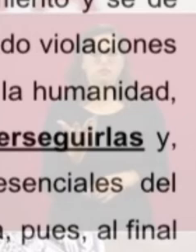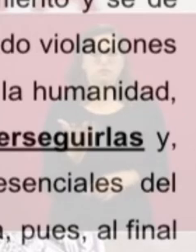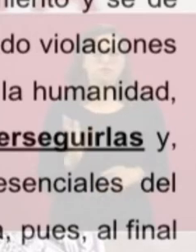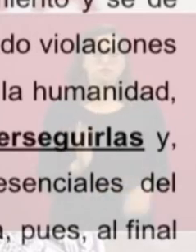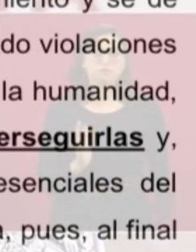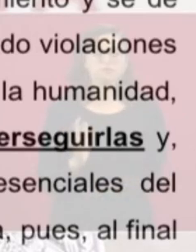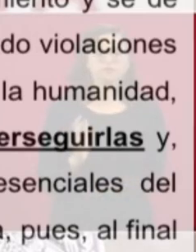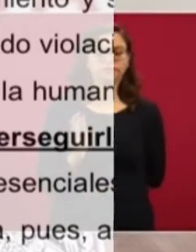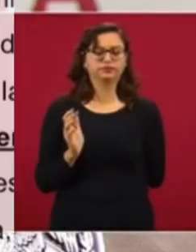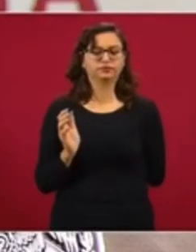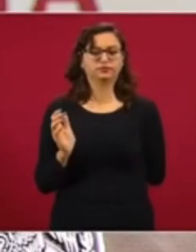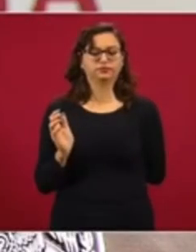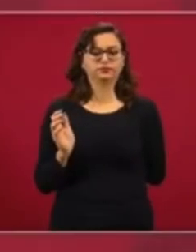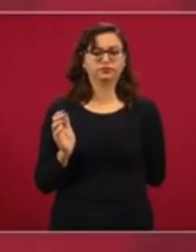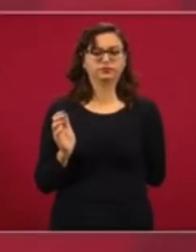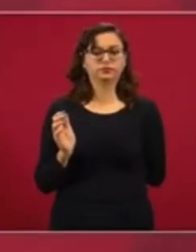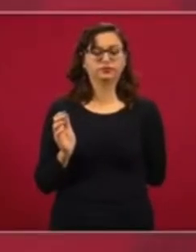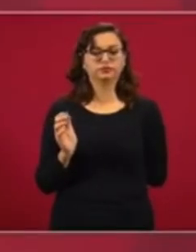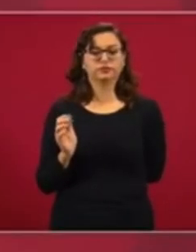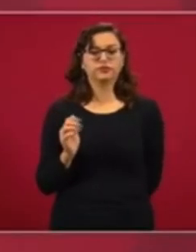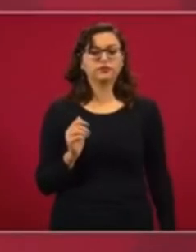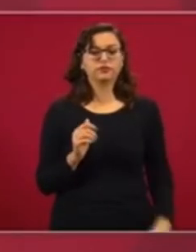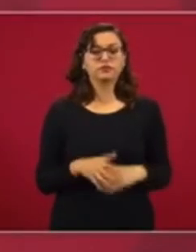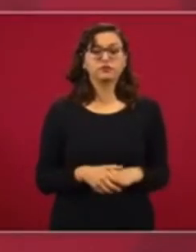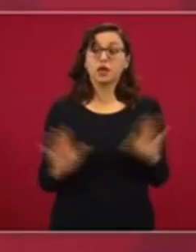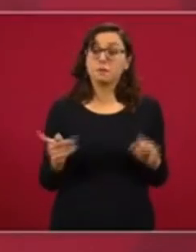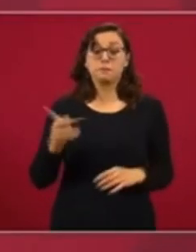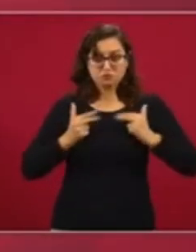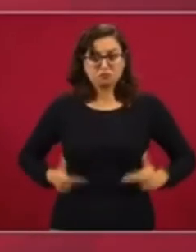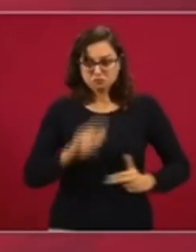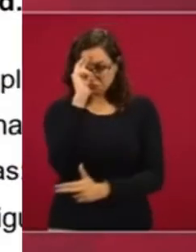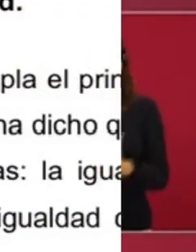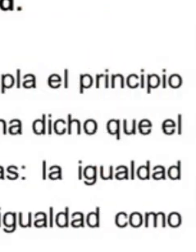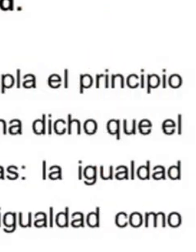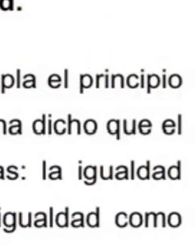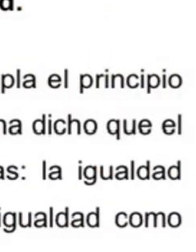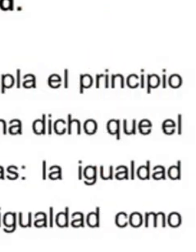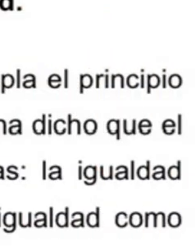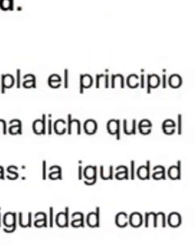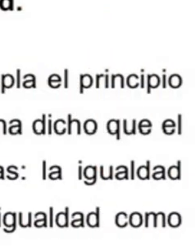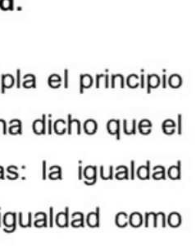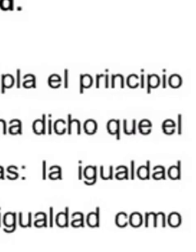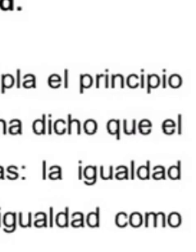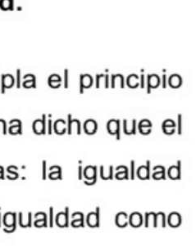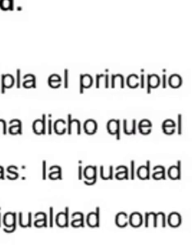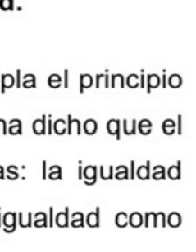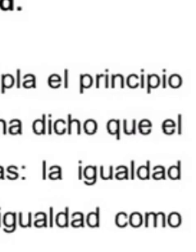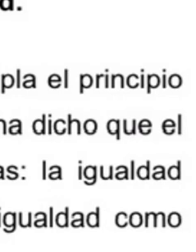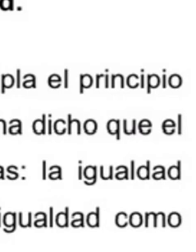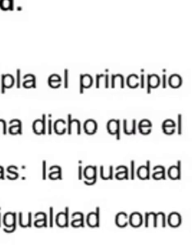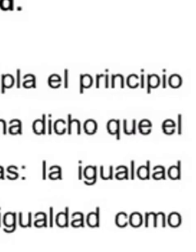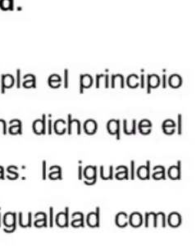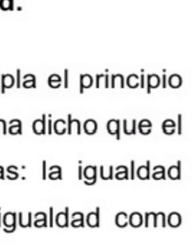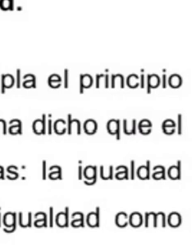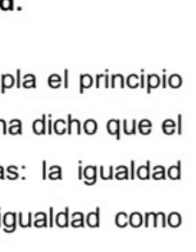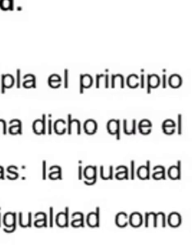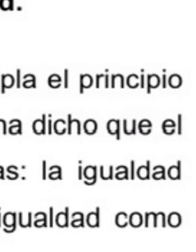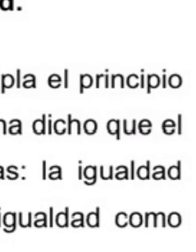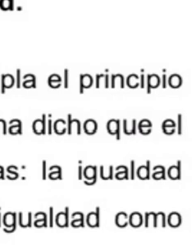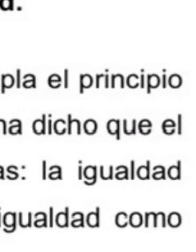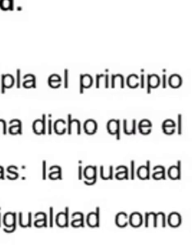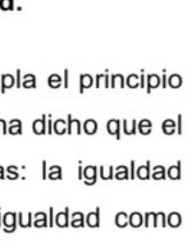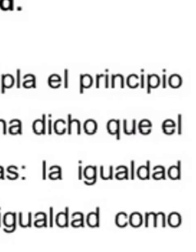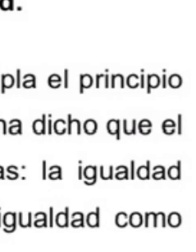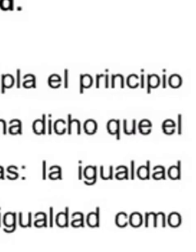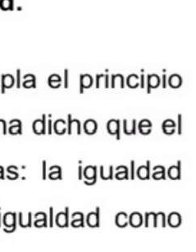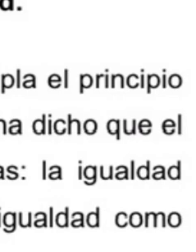que ya sé que tienen que resolver con apego a la legalidad. Yo considero que no existe ninguna violación a derechos humanos,